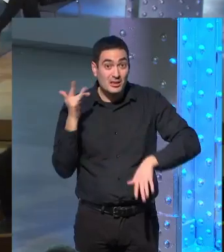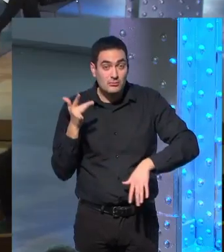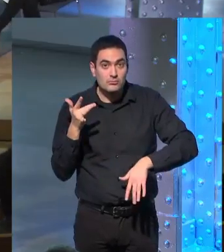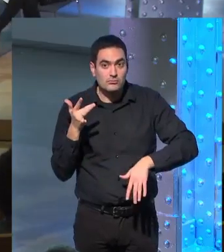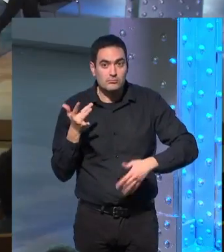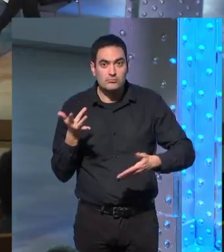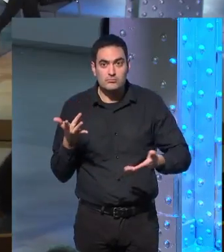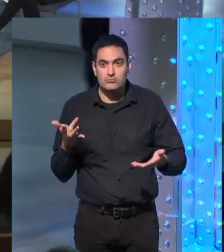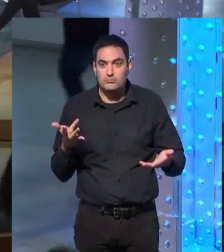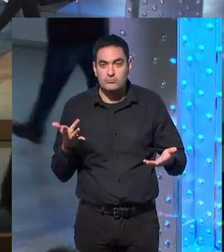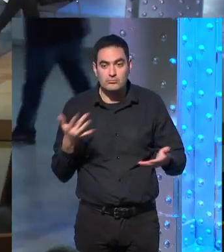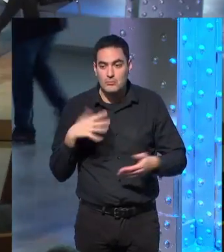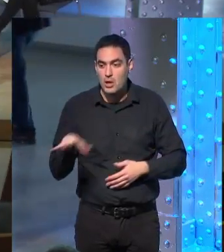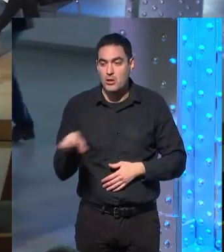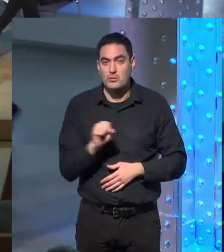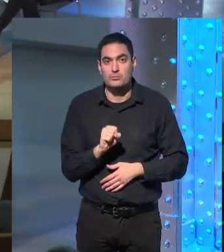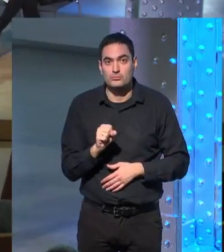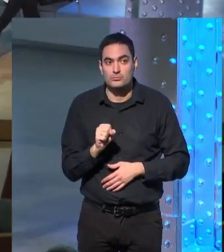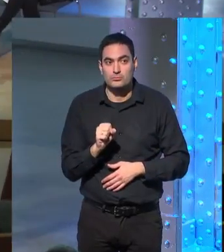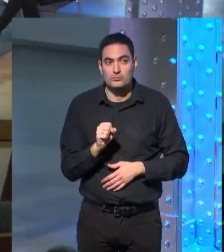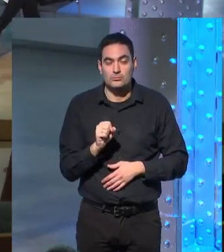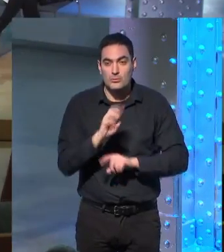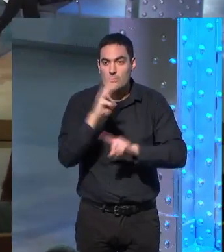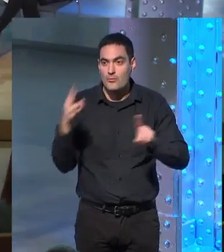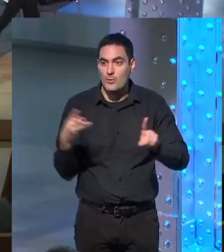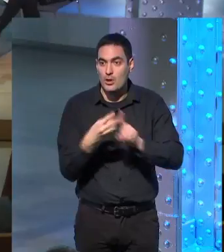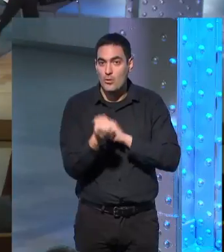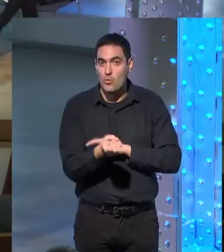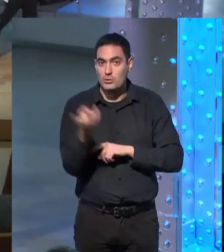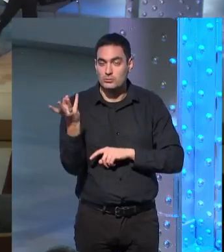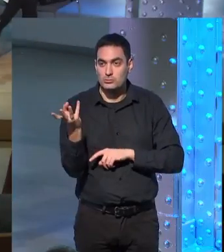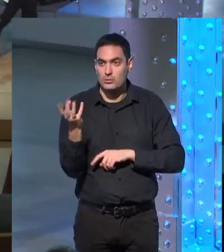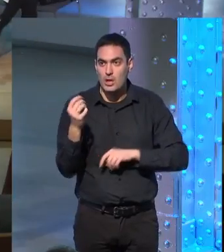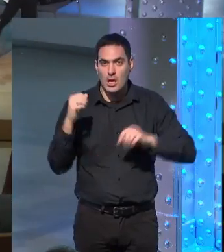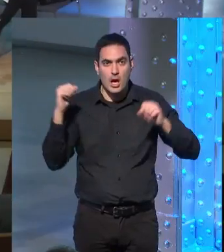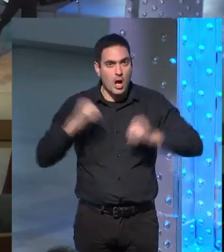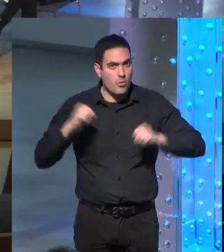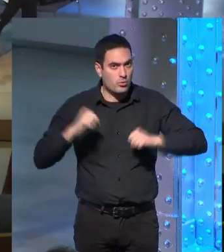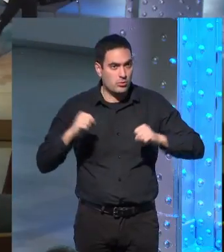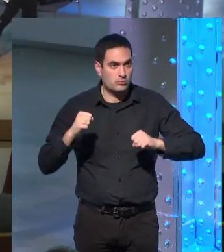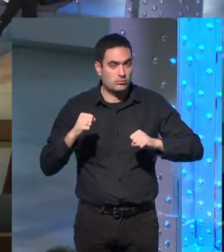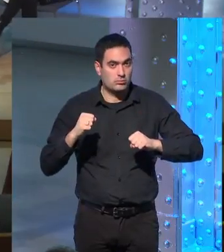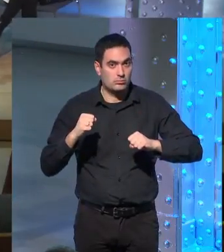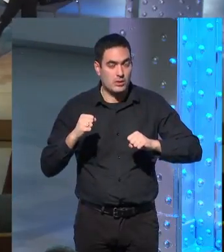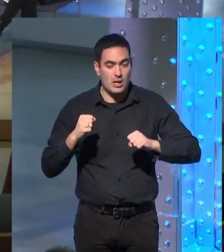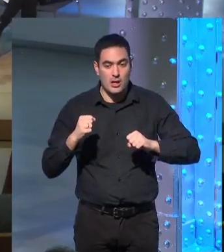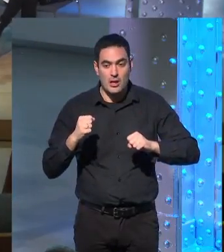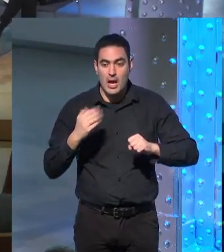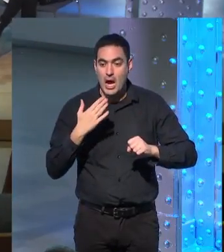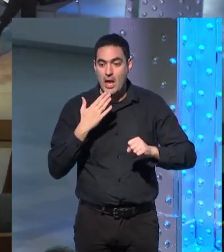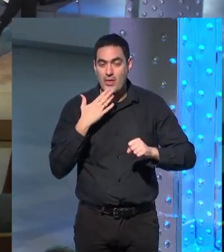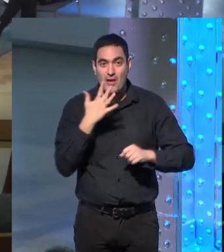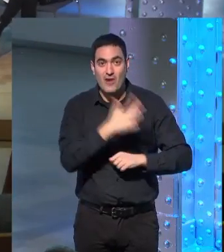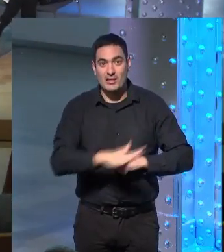veces que cuando se lo cojo, hay páginas de adultos, estamos en horario infantil, hay